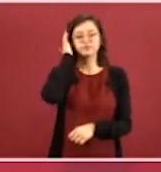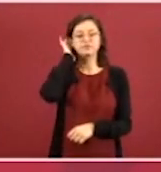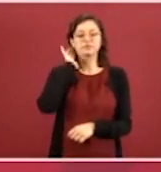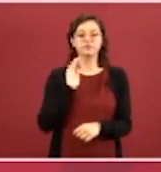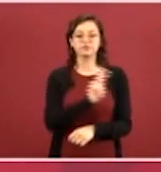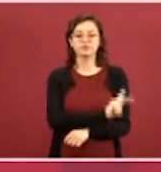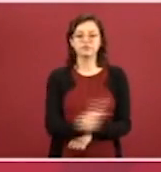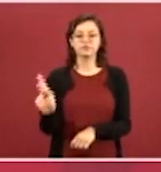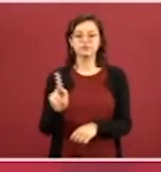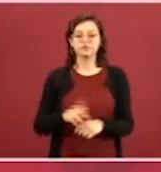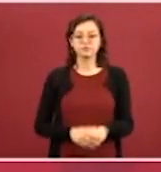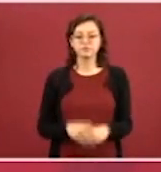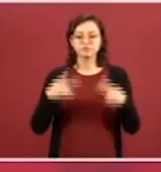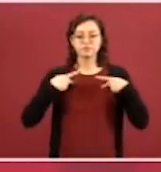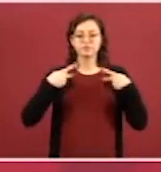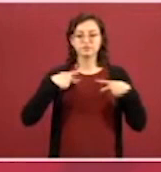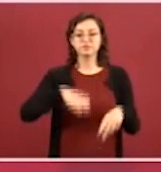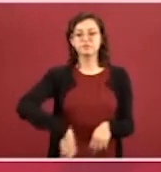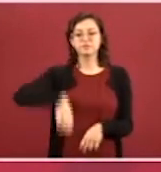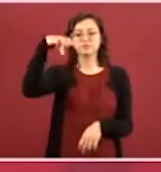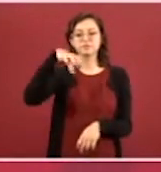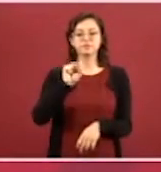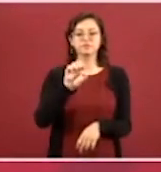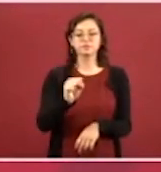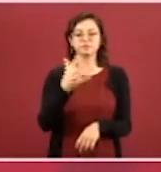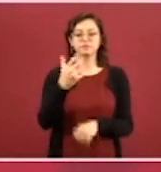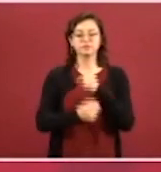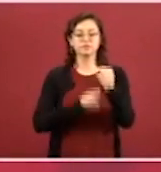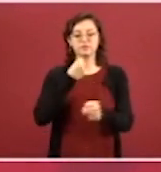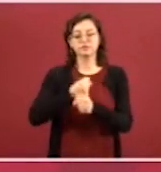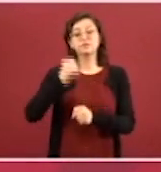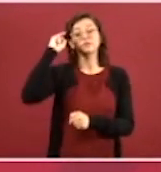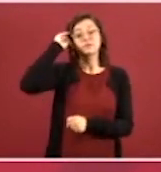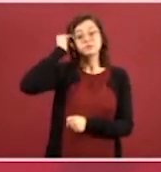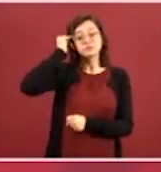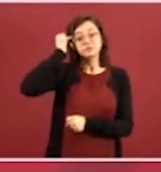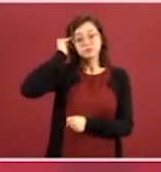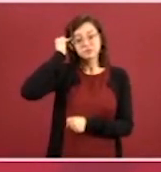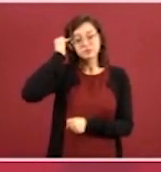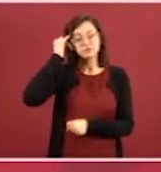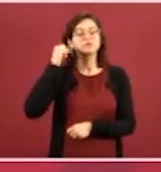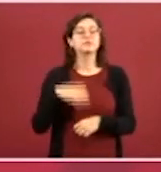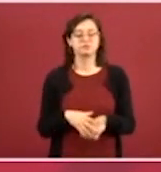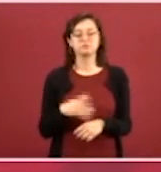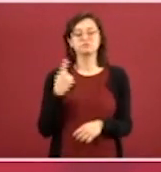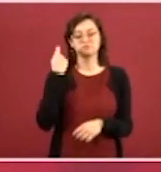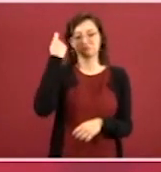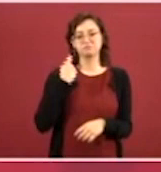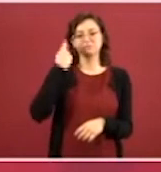todos adultos mayores de 65 años tienen este derecho.